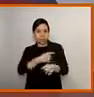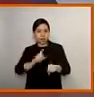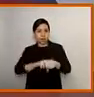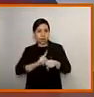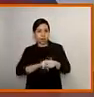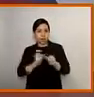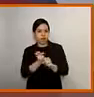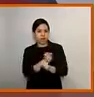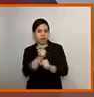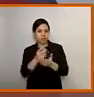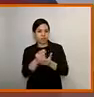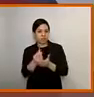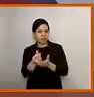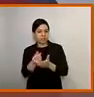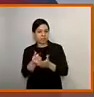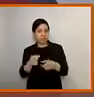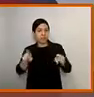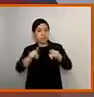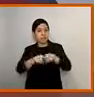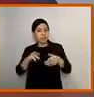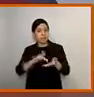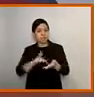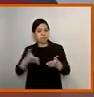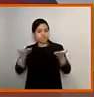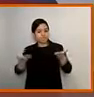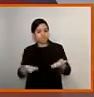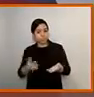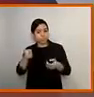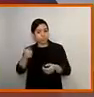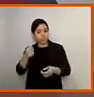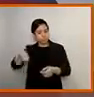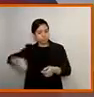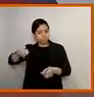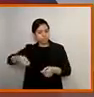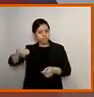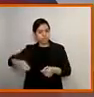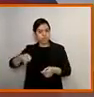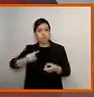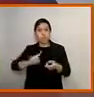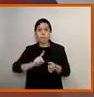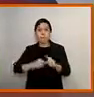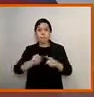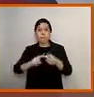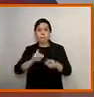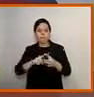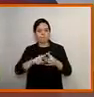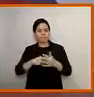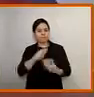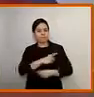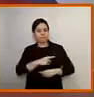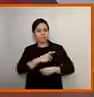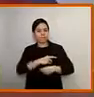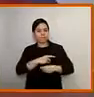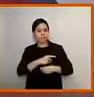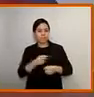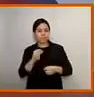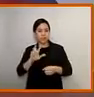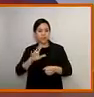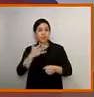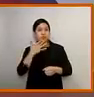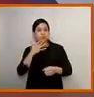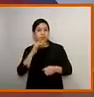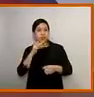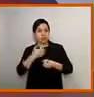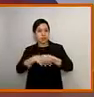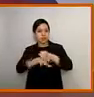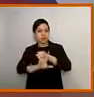ganar mucho dinero. También cuento con la grata presencia de el notario. Amigos, y damos inicio a la diversión pegándole a tu suerte con